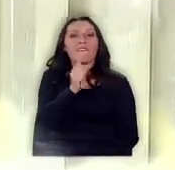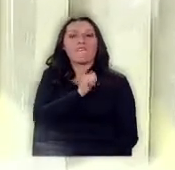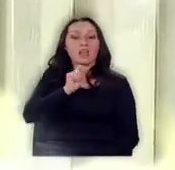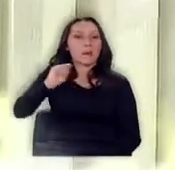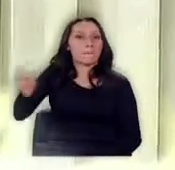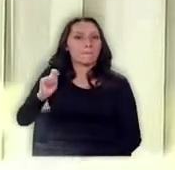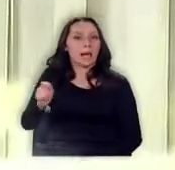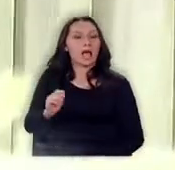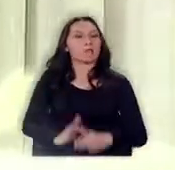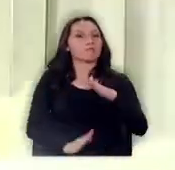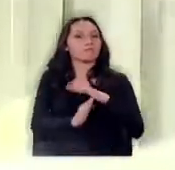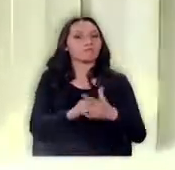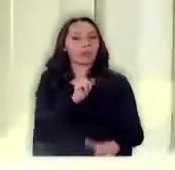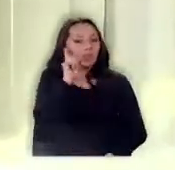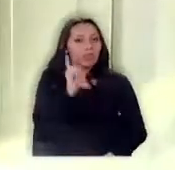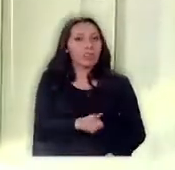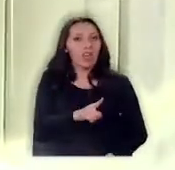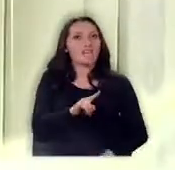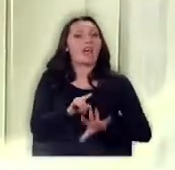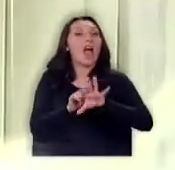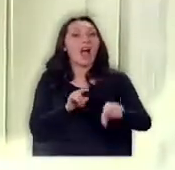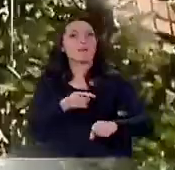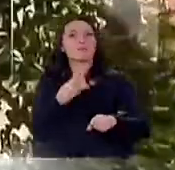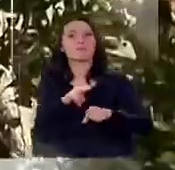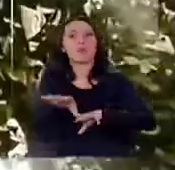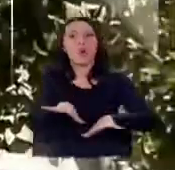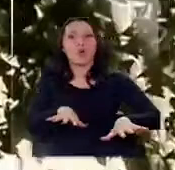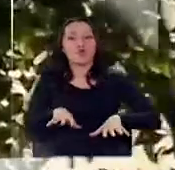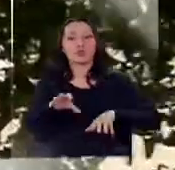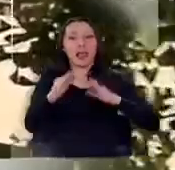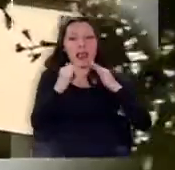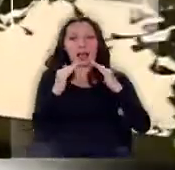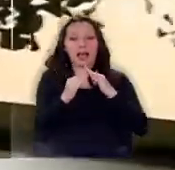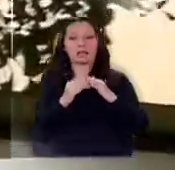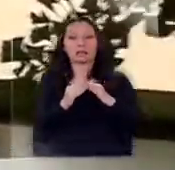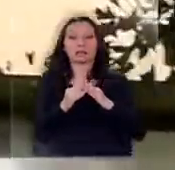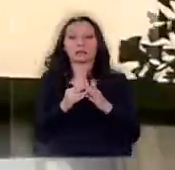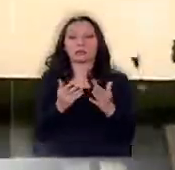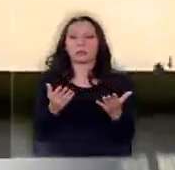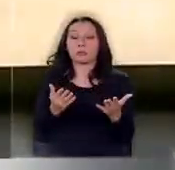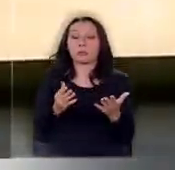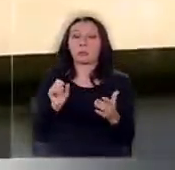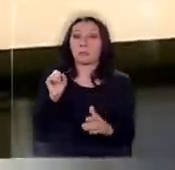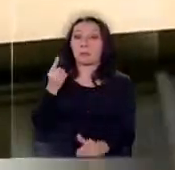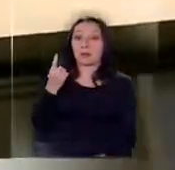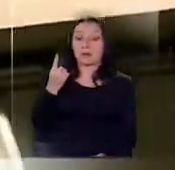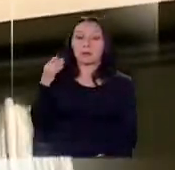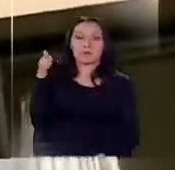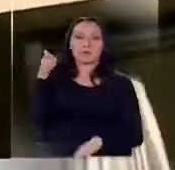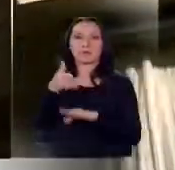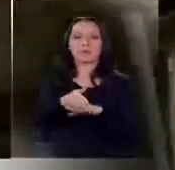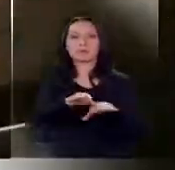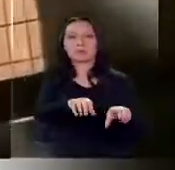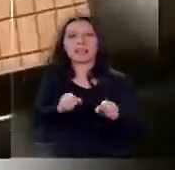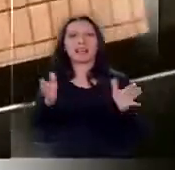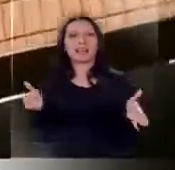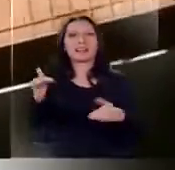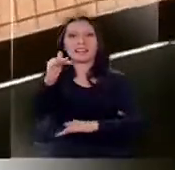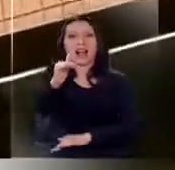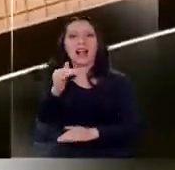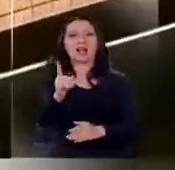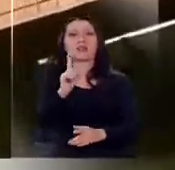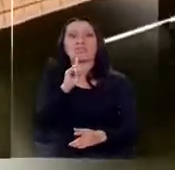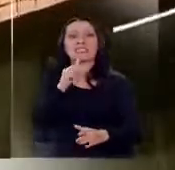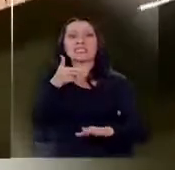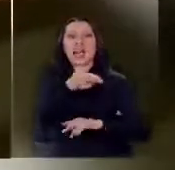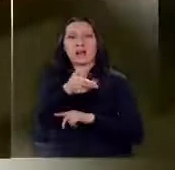deudas pendientes, por lo tanto tenían que retirar parte de sus pertenencias. Es por eso que en una primera ocasión llegan y retiran una caja fuerte con